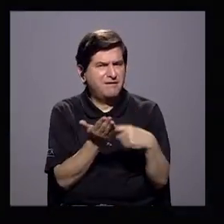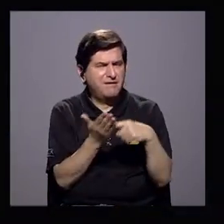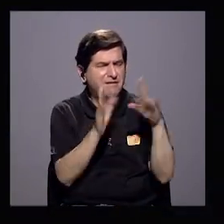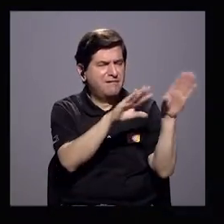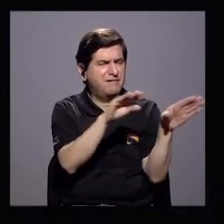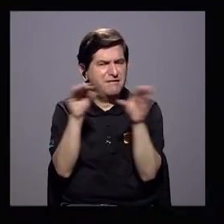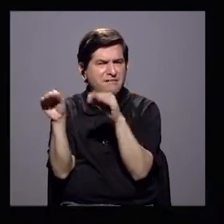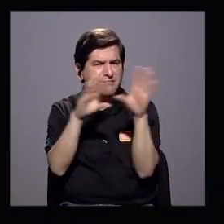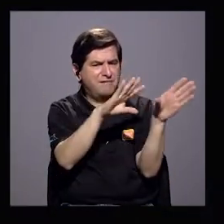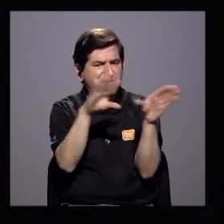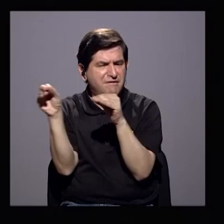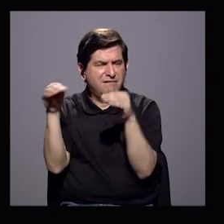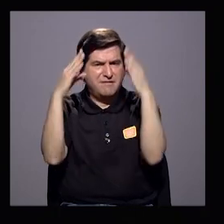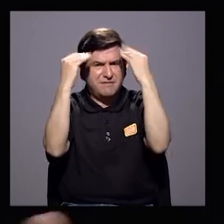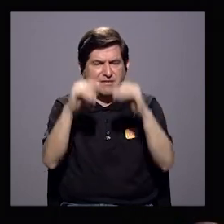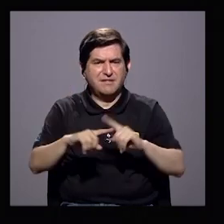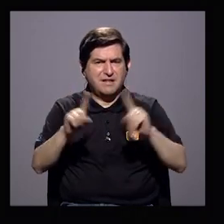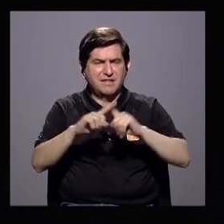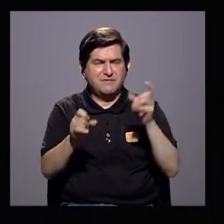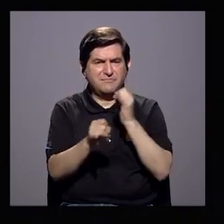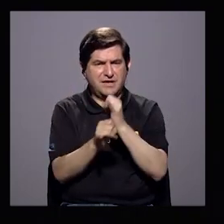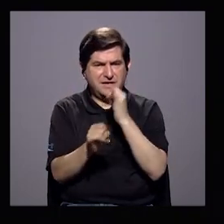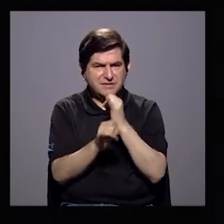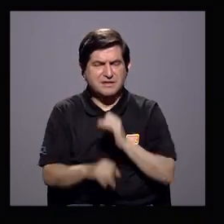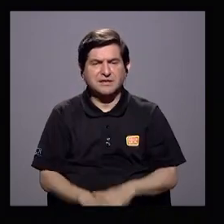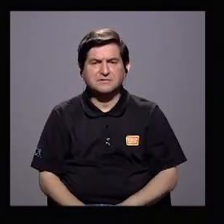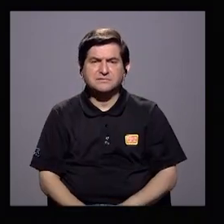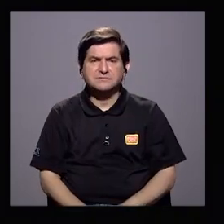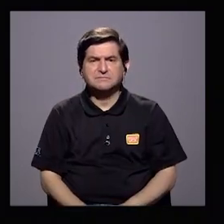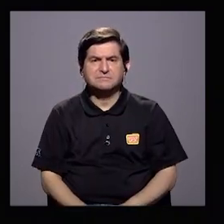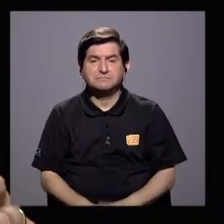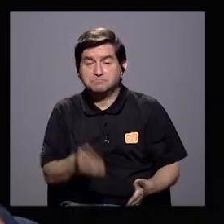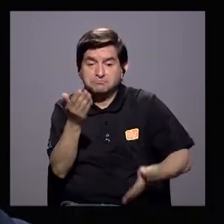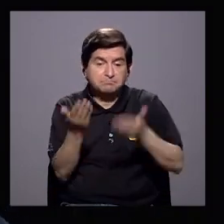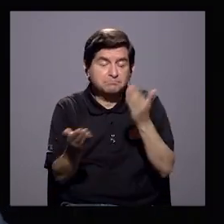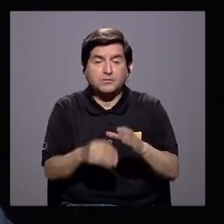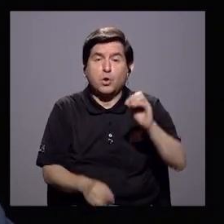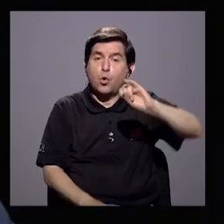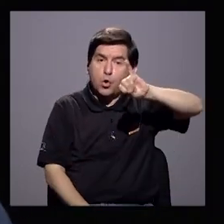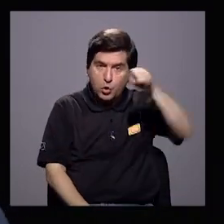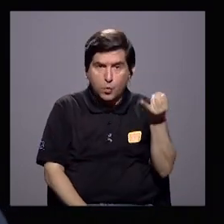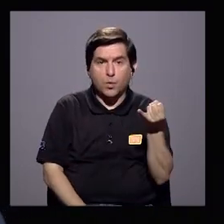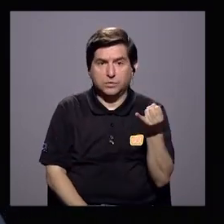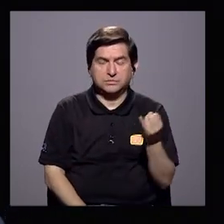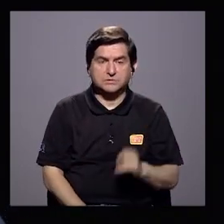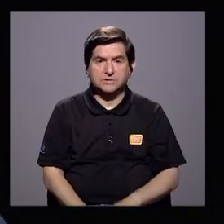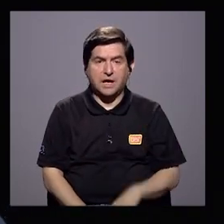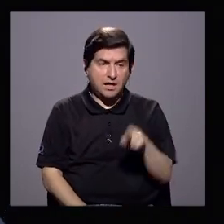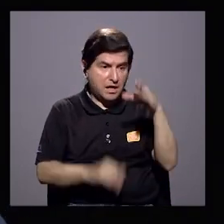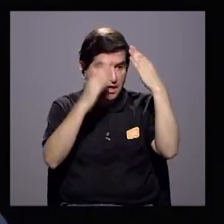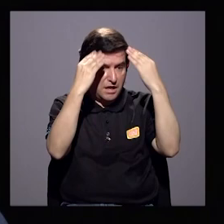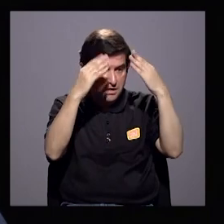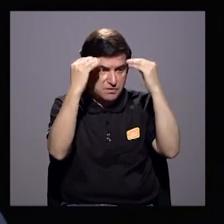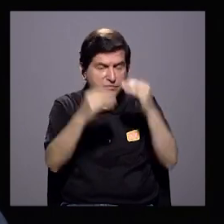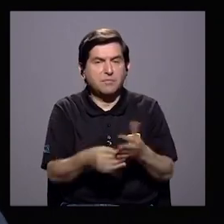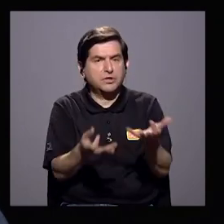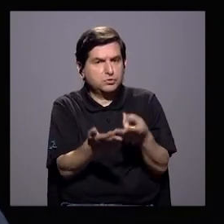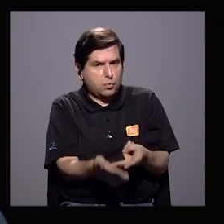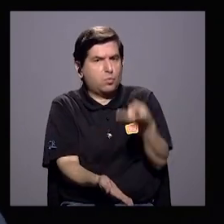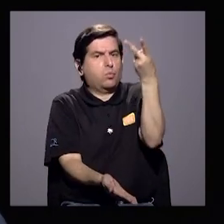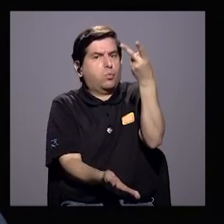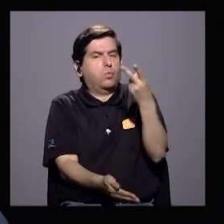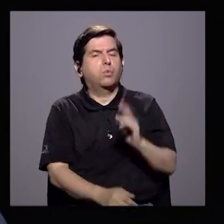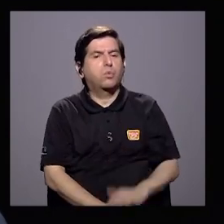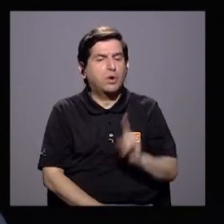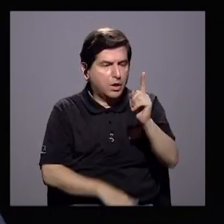la transferencia de esa información de una institución a otra porque de repente para el organismo de investigación judicial una información de esos es muy